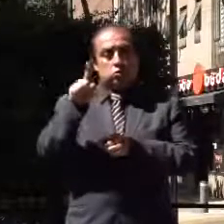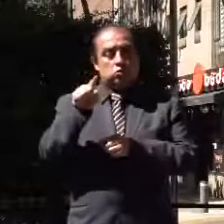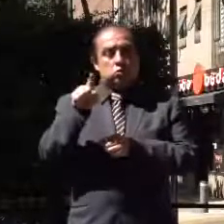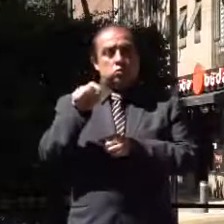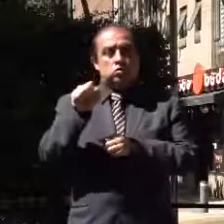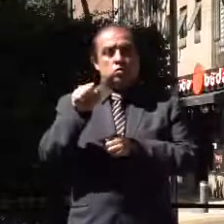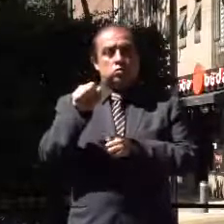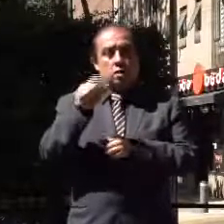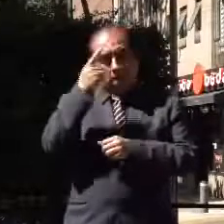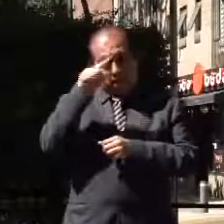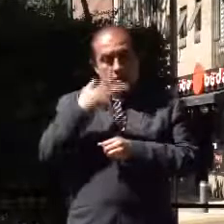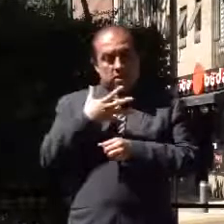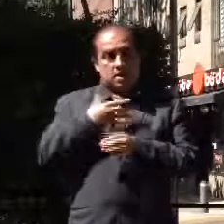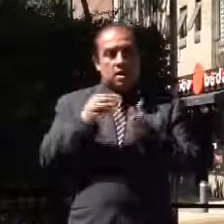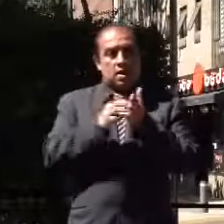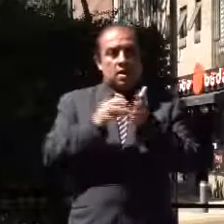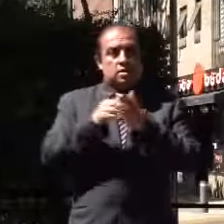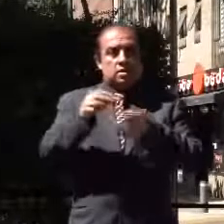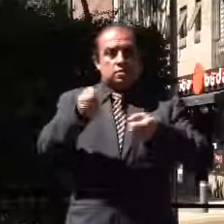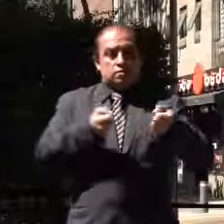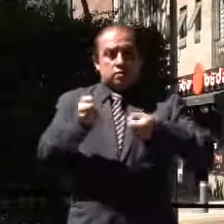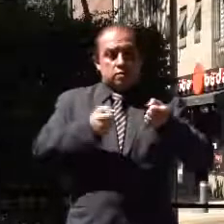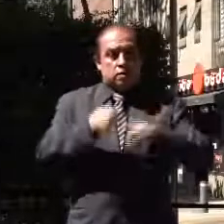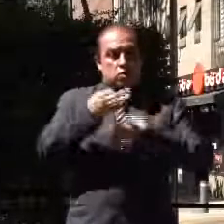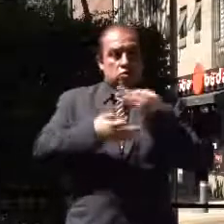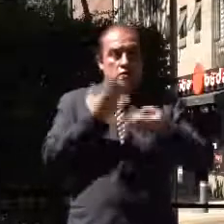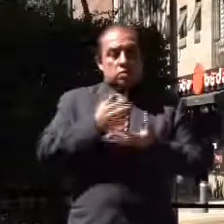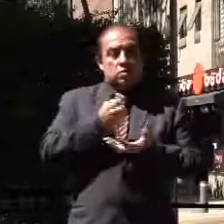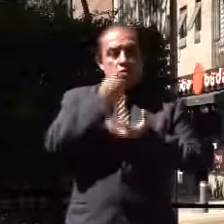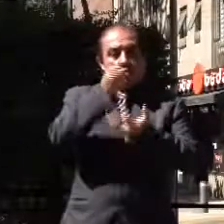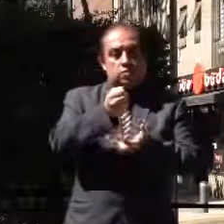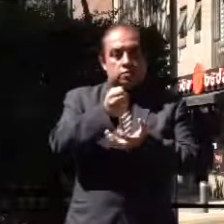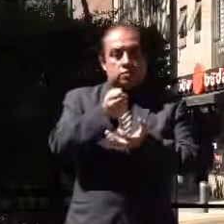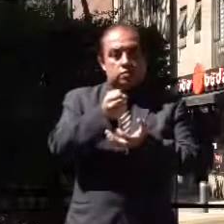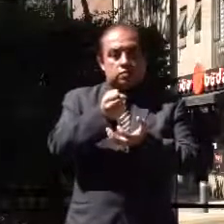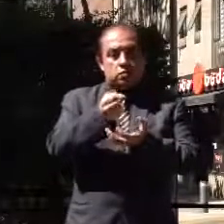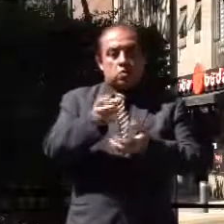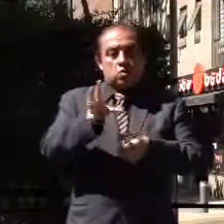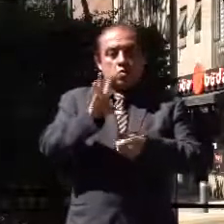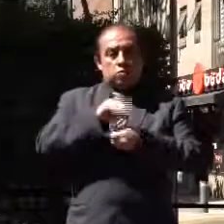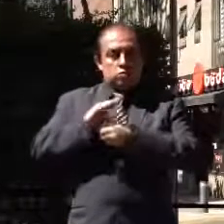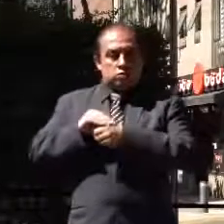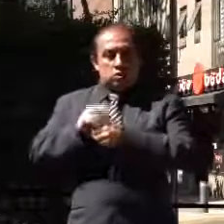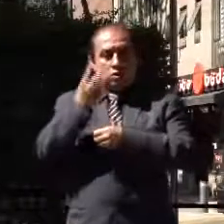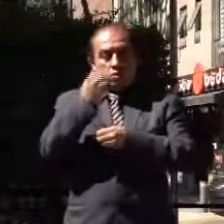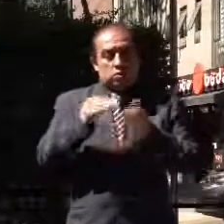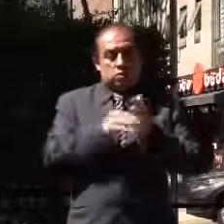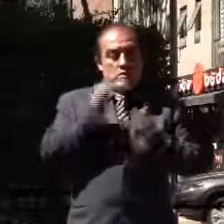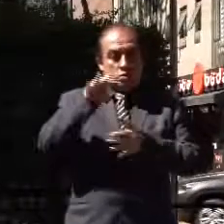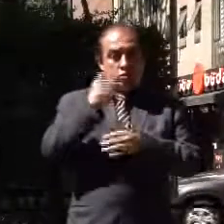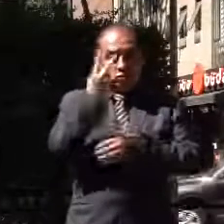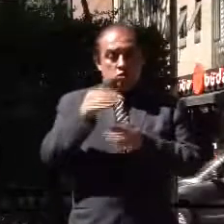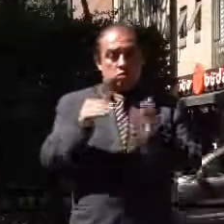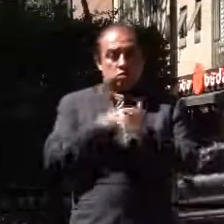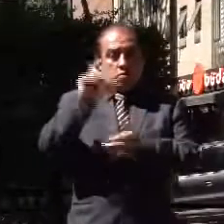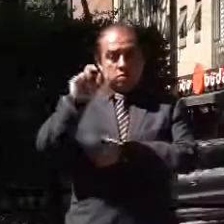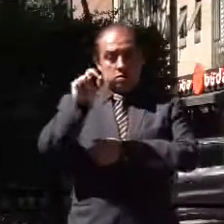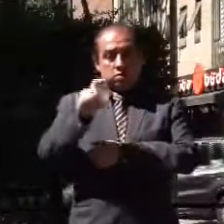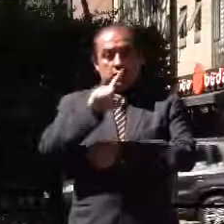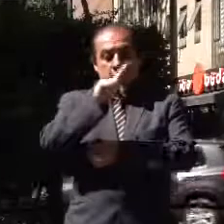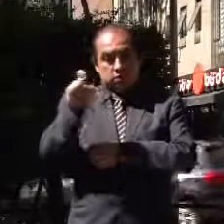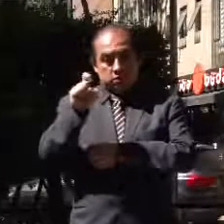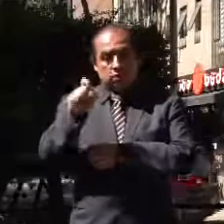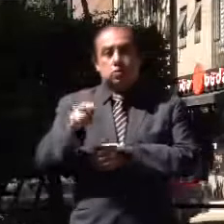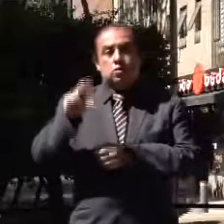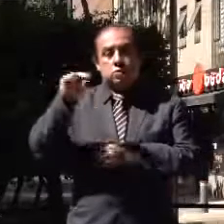válvulas. Todo esto con una inversión acumulada entre 2019 y 2020 de 180 millones